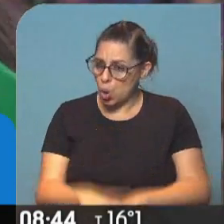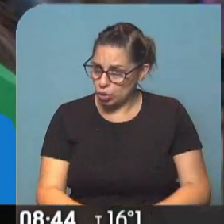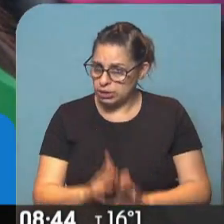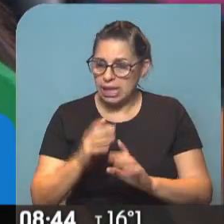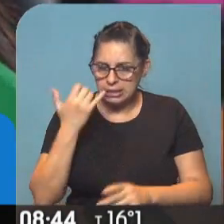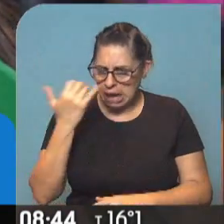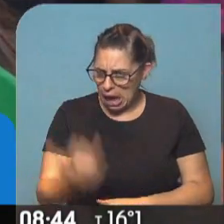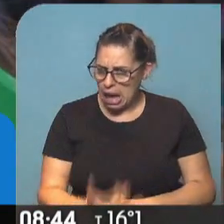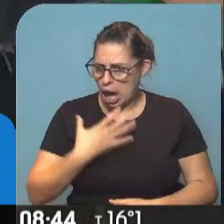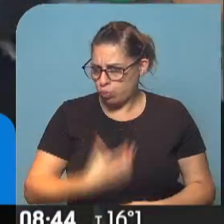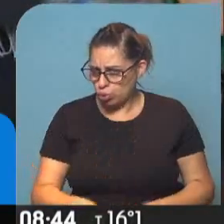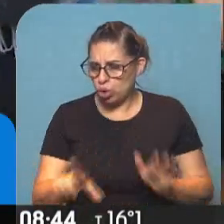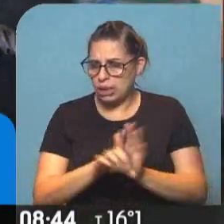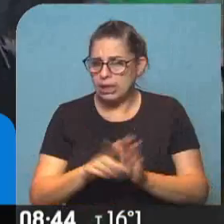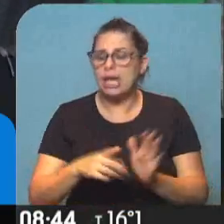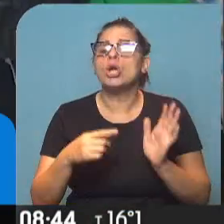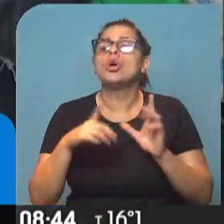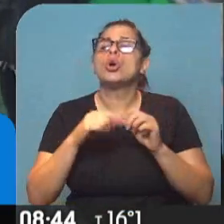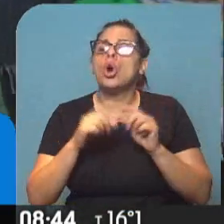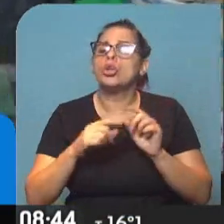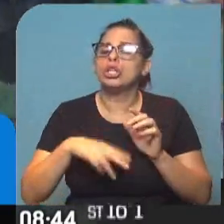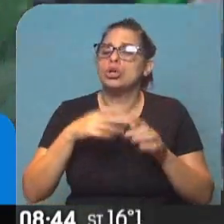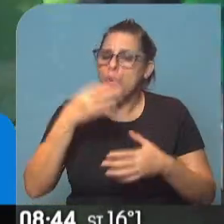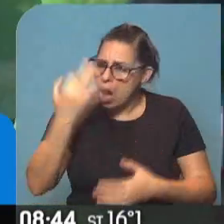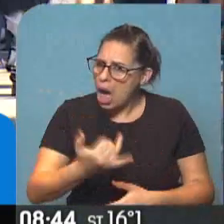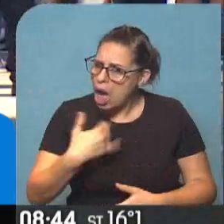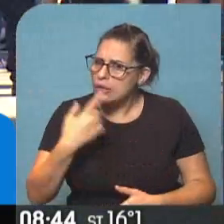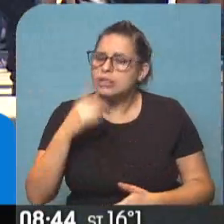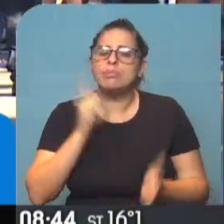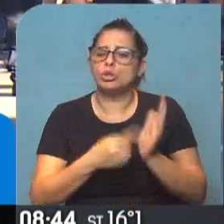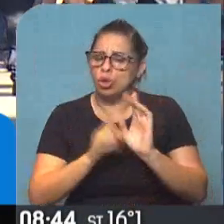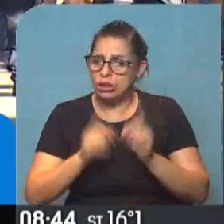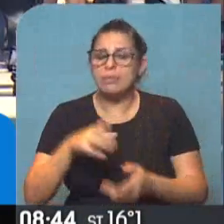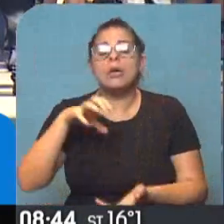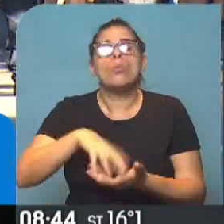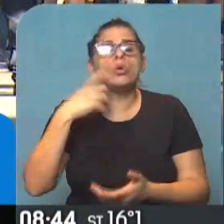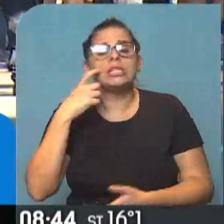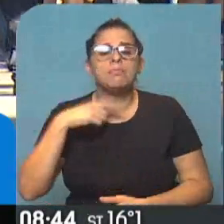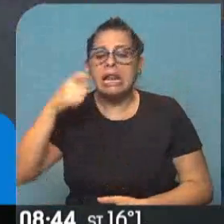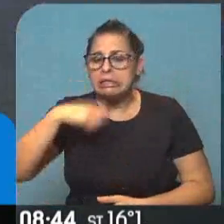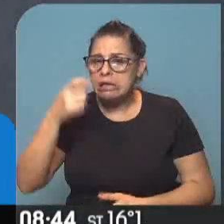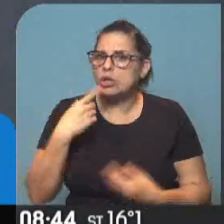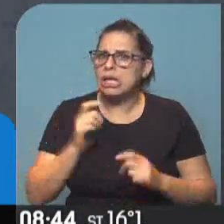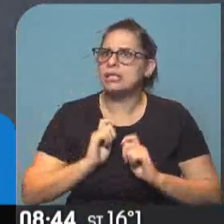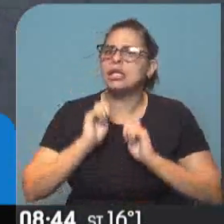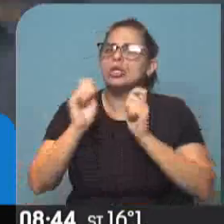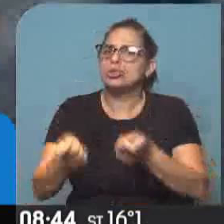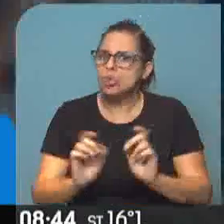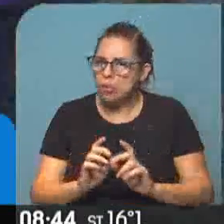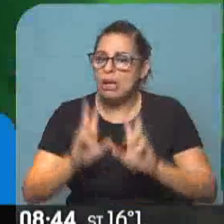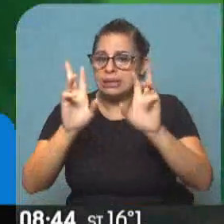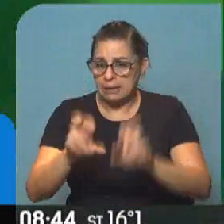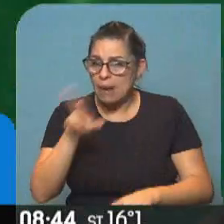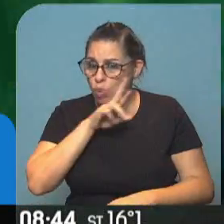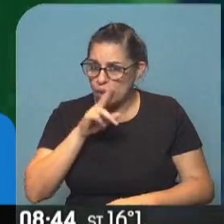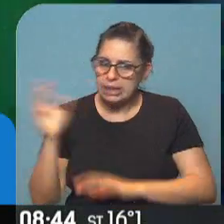ya existe, con lo que dice el Código Penal, con los protocolos. Hay municipios como el de San Isidro que lo único que hacen es derivar los casos de mujeres